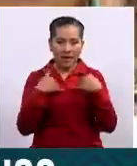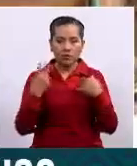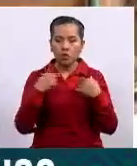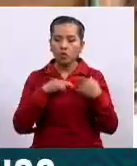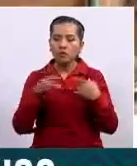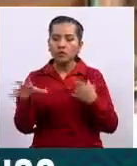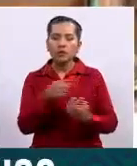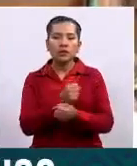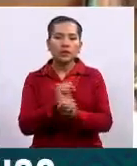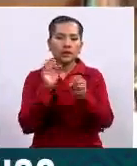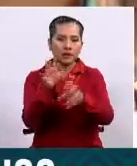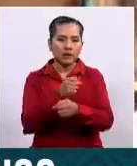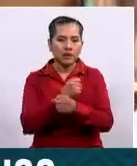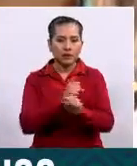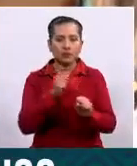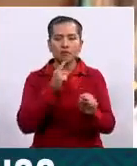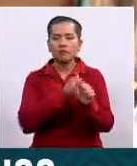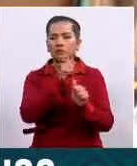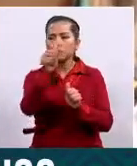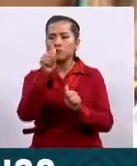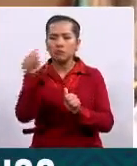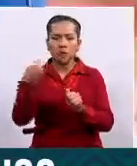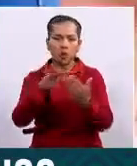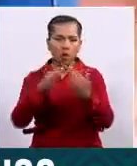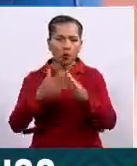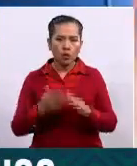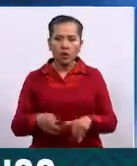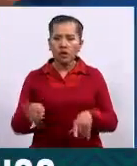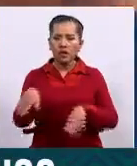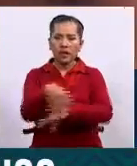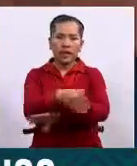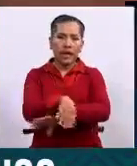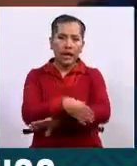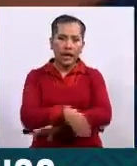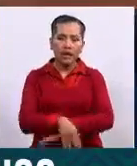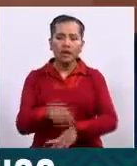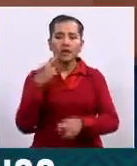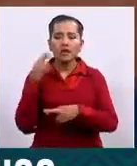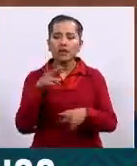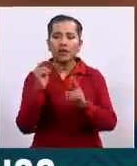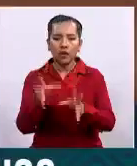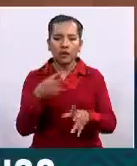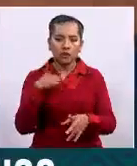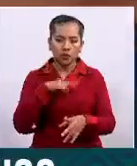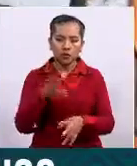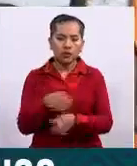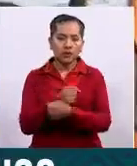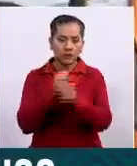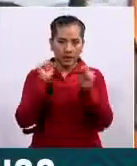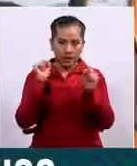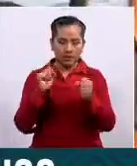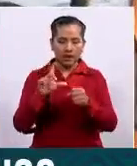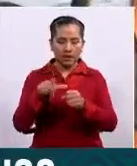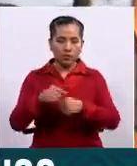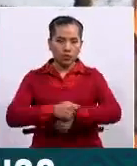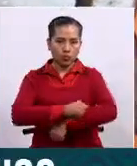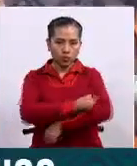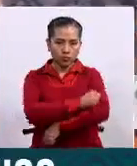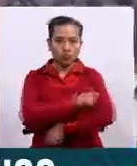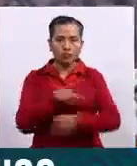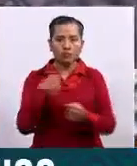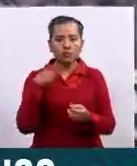¿no?, las pieles, ¿no?, de las comunidades o de la calle o del arroyo. De ello elaboramos